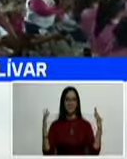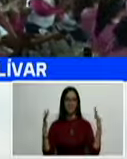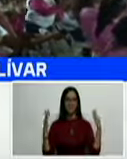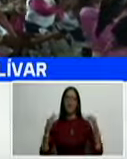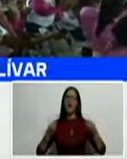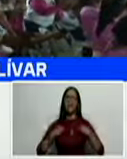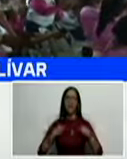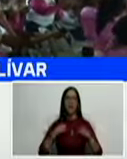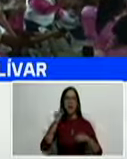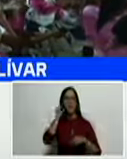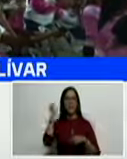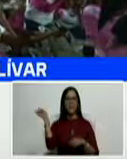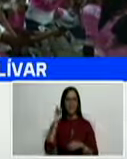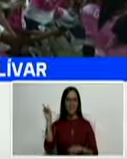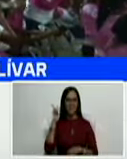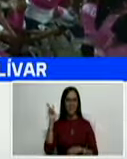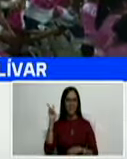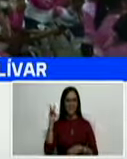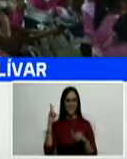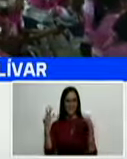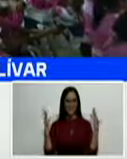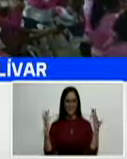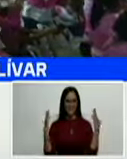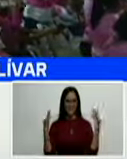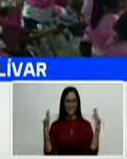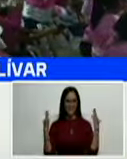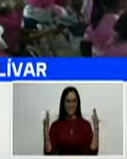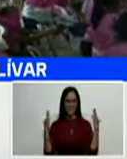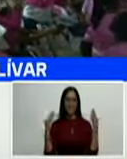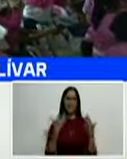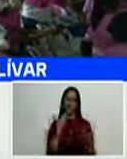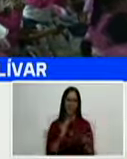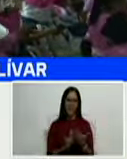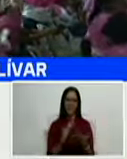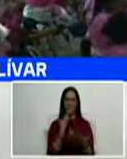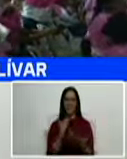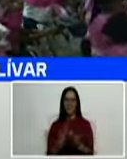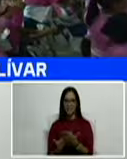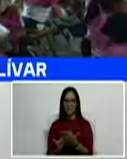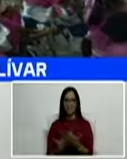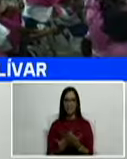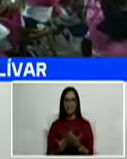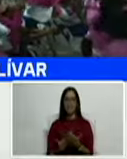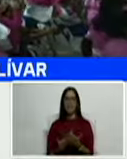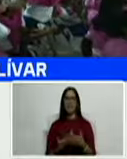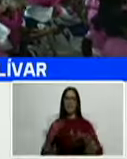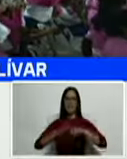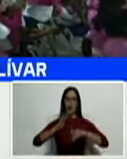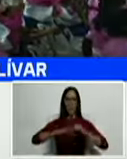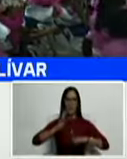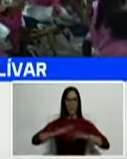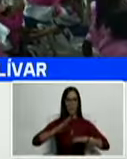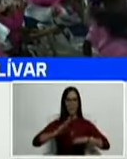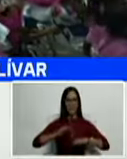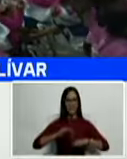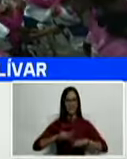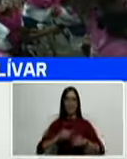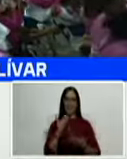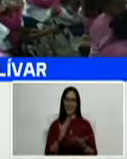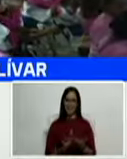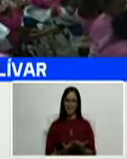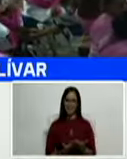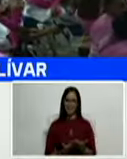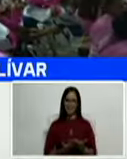¡Que viva la mujer venezolana! Gracias, muchas gracias. ¡Que suenen los tambores!